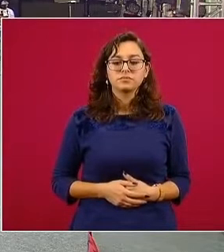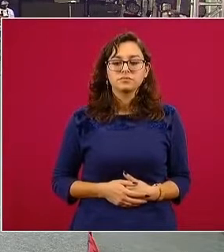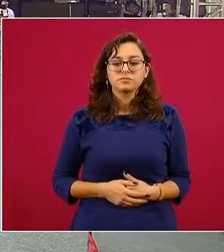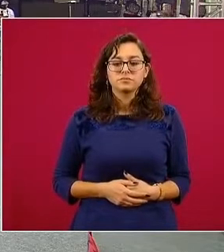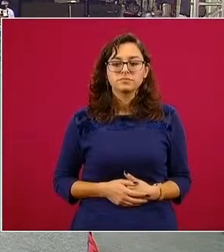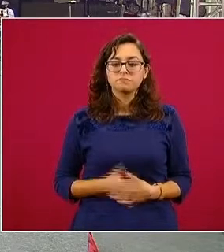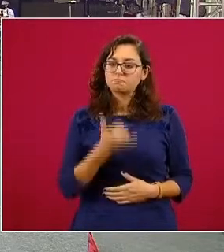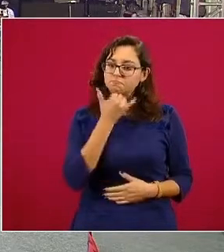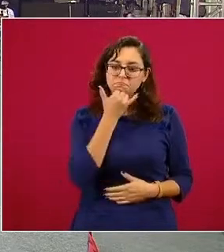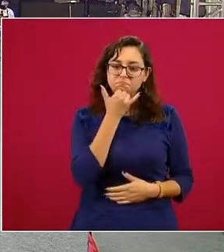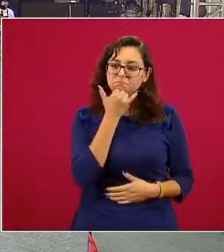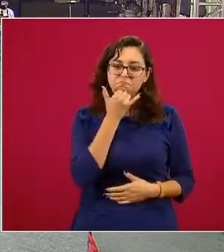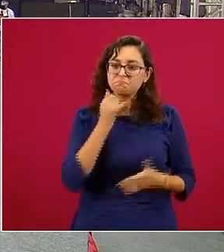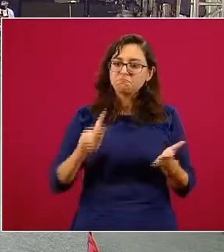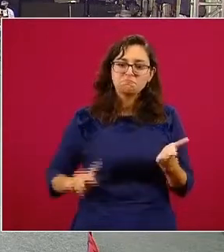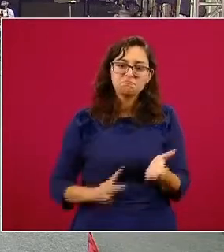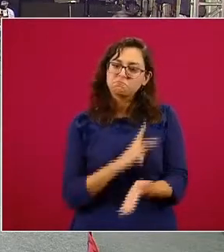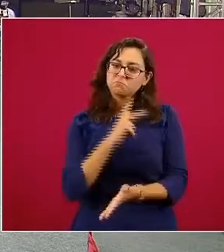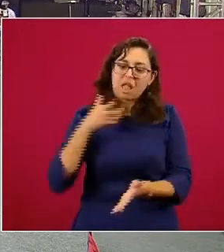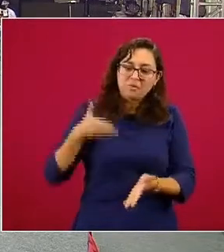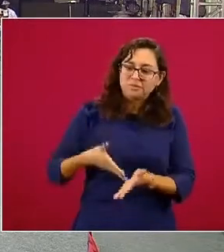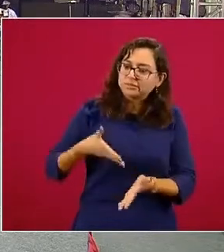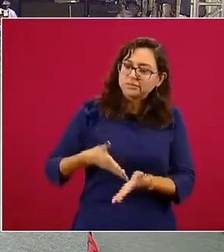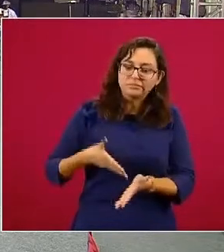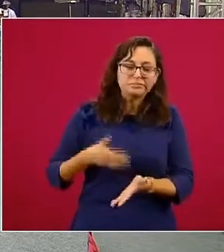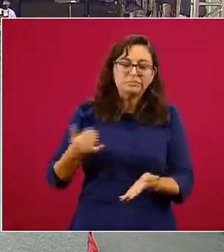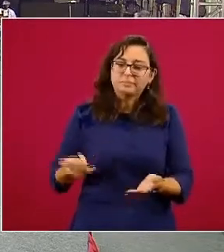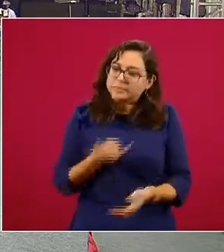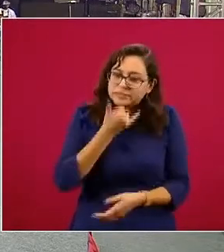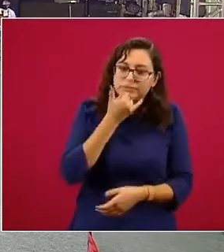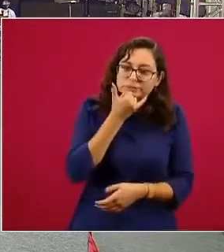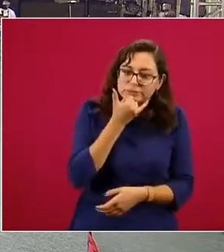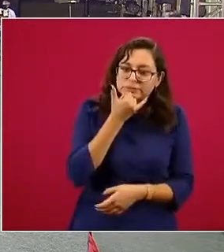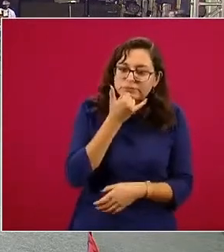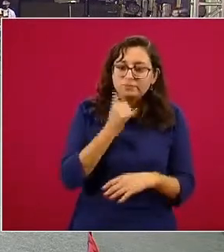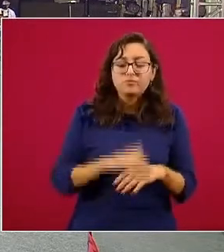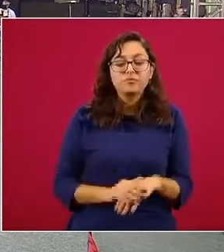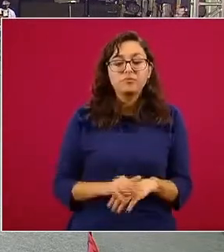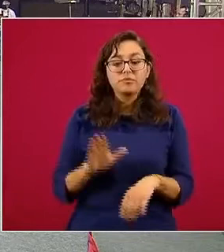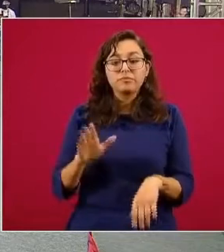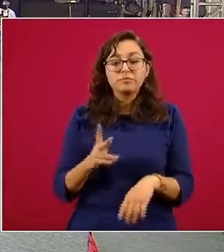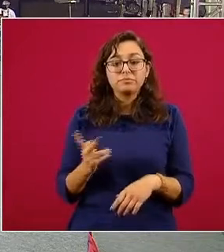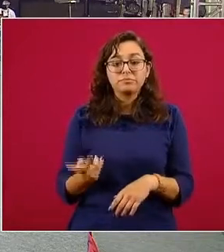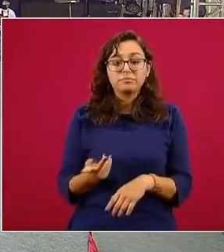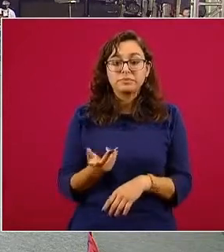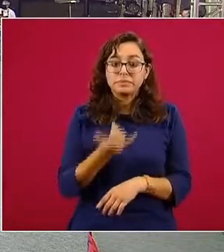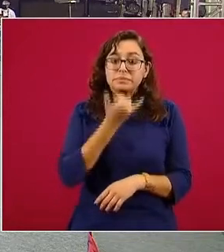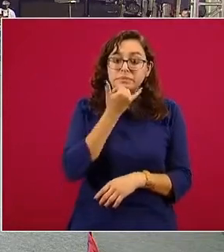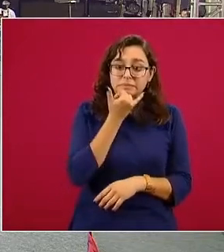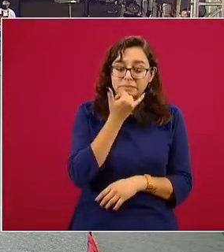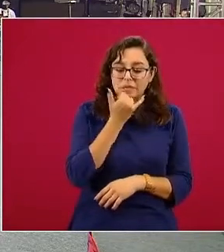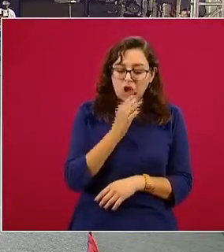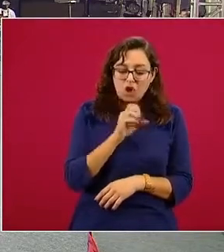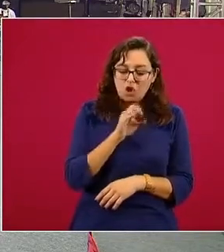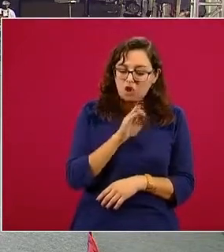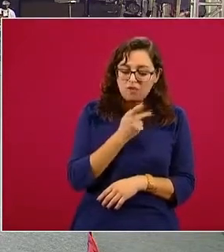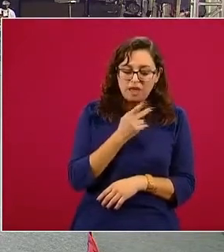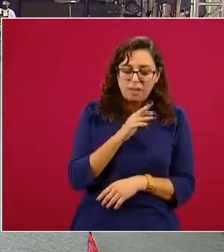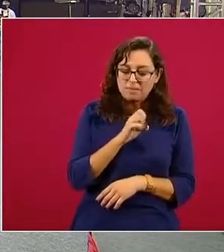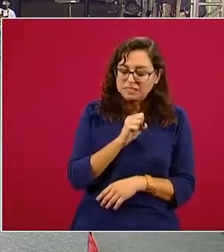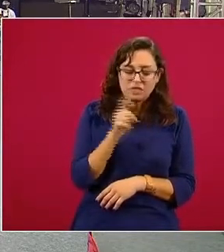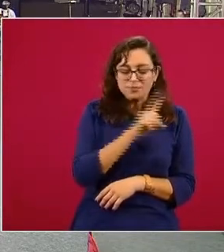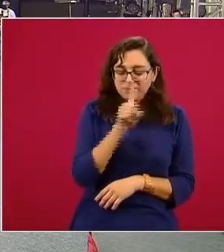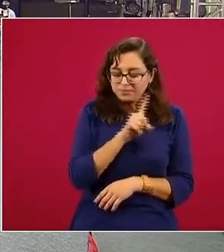Perdón la insistencia. Se lo preguntaba también porque incluso COFEPRIS, la Secretaría de